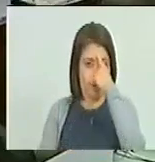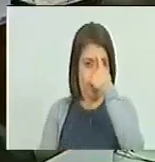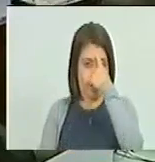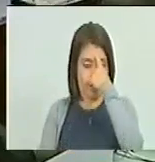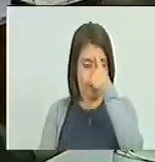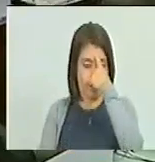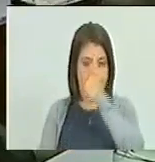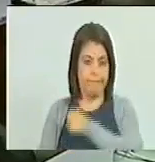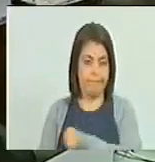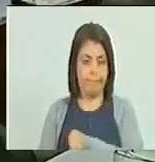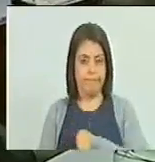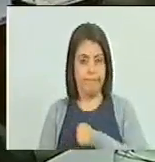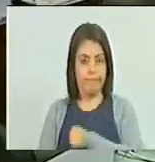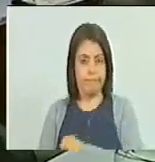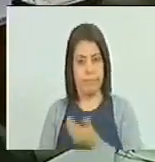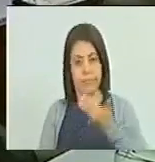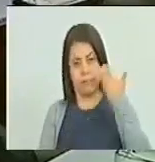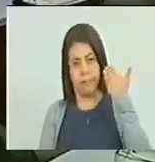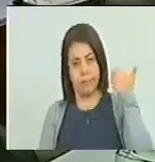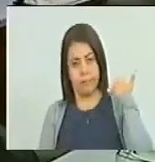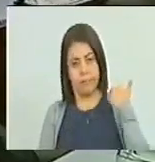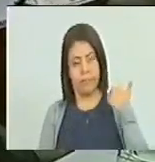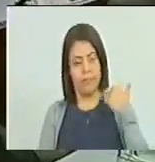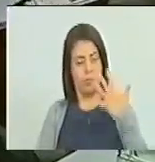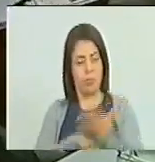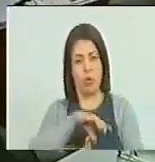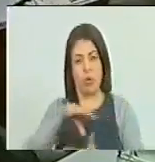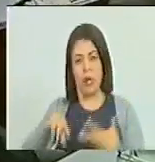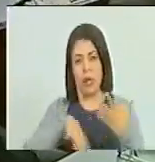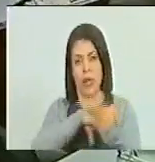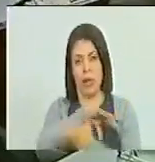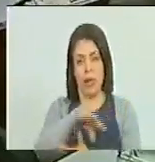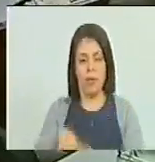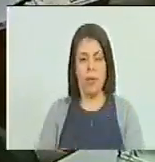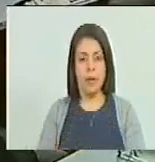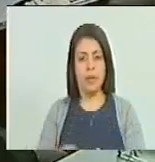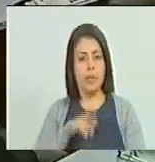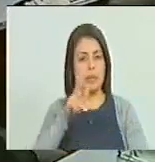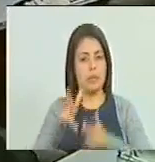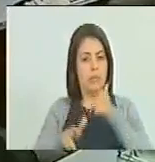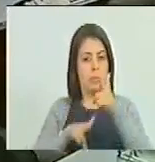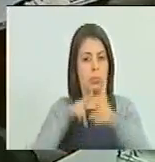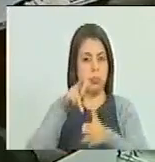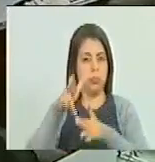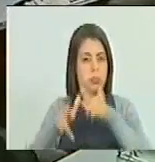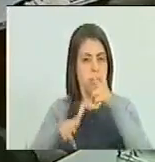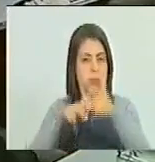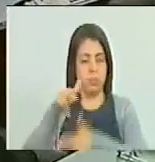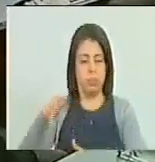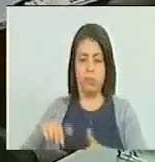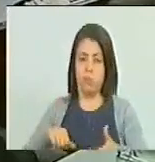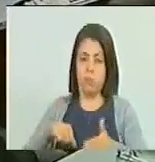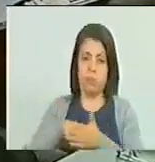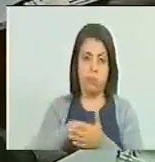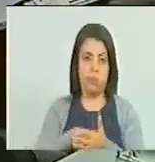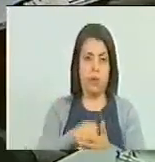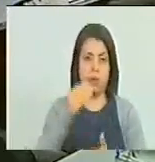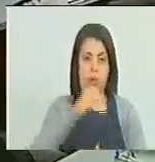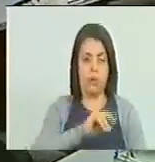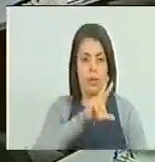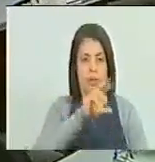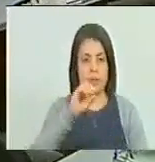que lamentablemente días atrás hubo un percance a nivel ferroviario que dejó más de